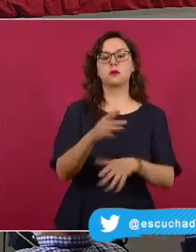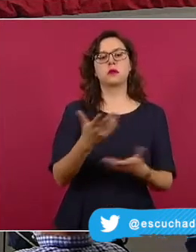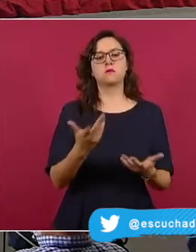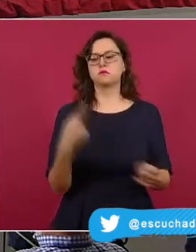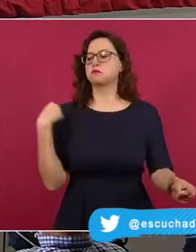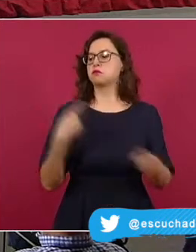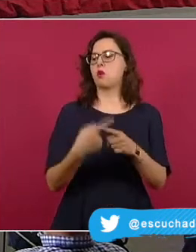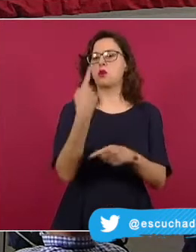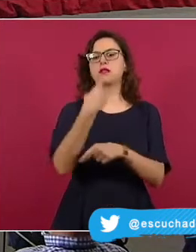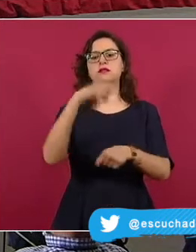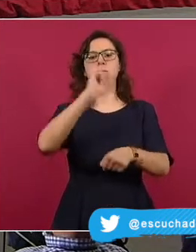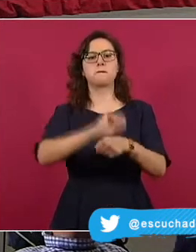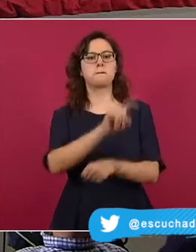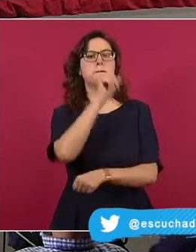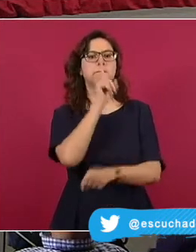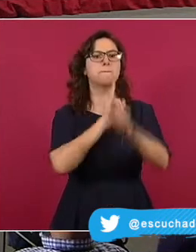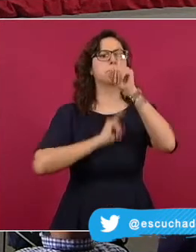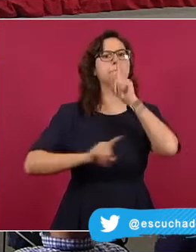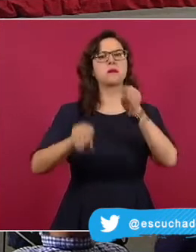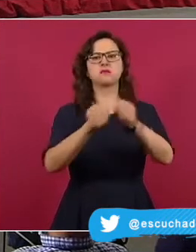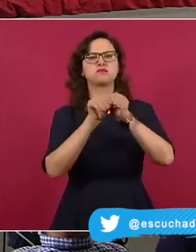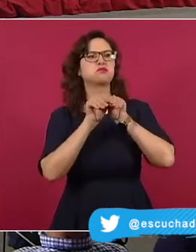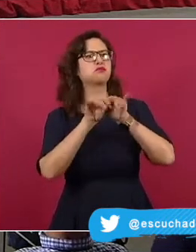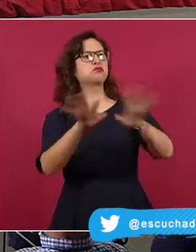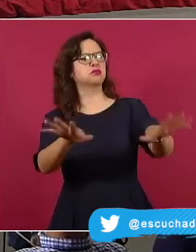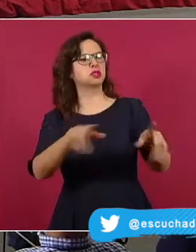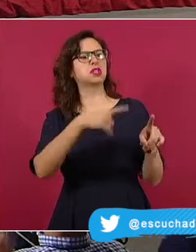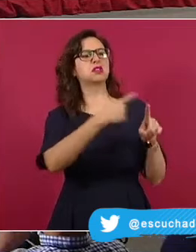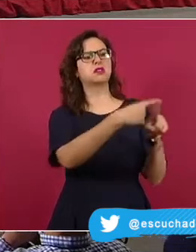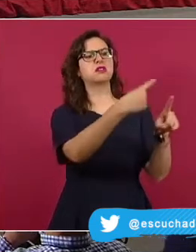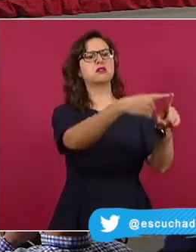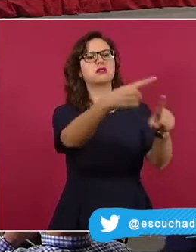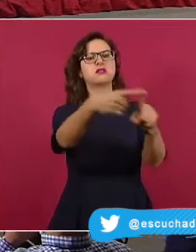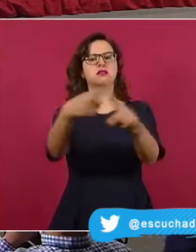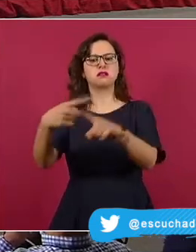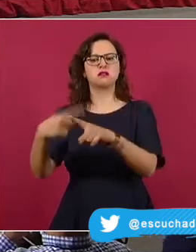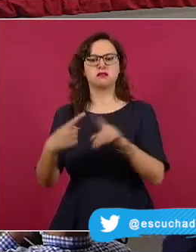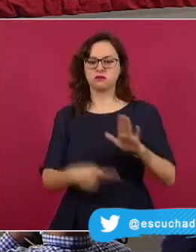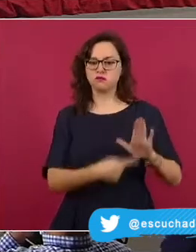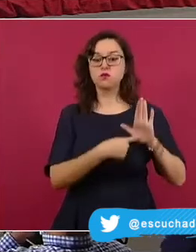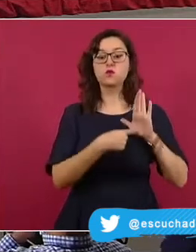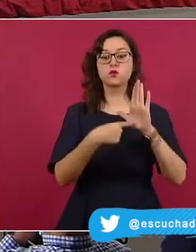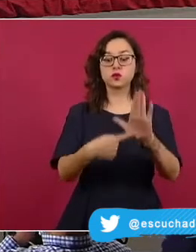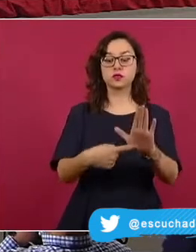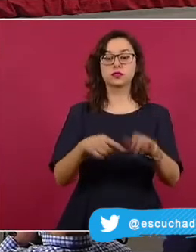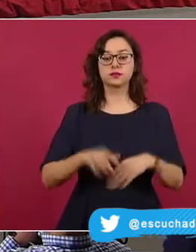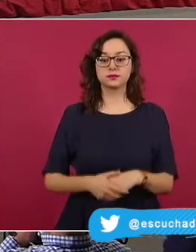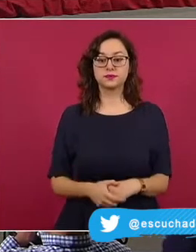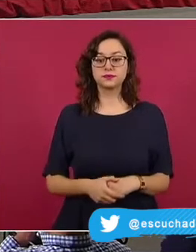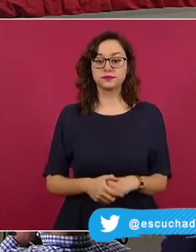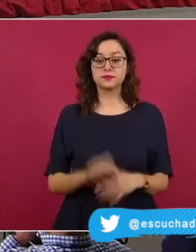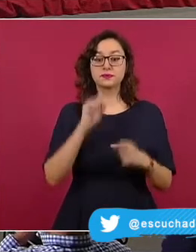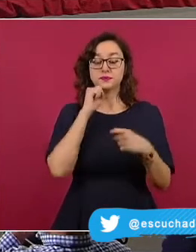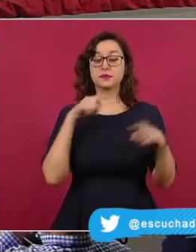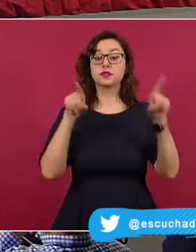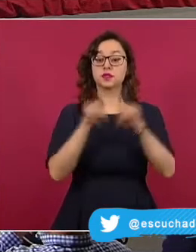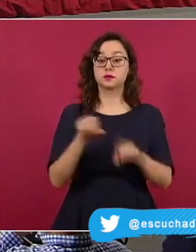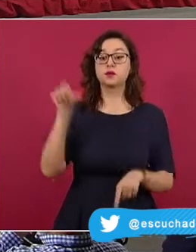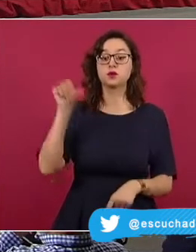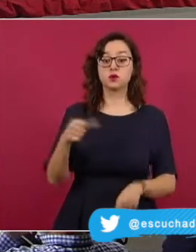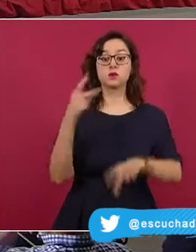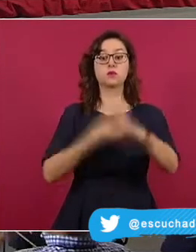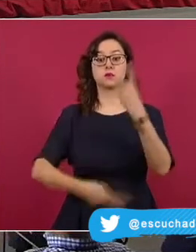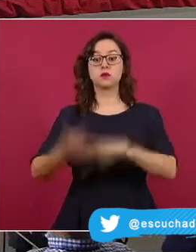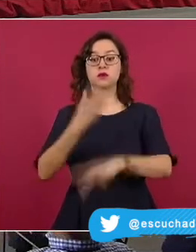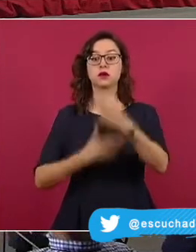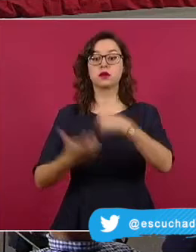no cuente con la invitación de todos los países de América. Aclara que su solicitud es que se invite a todos porque es necesaria la unidad y evitar